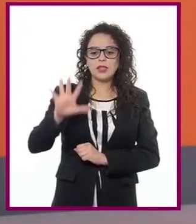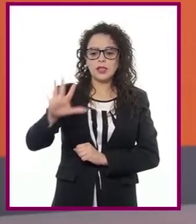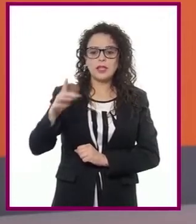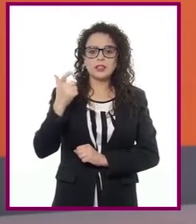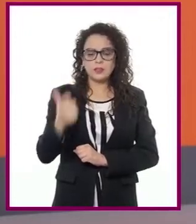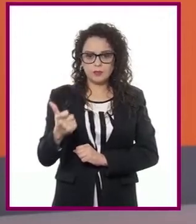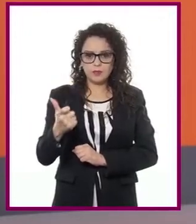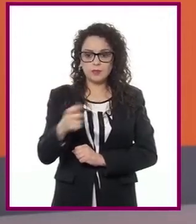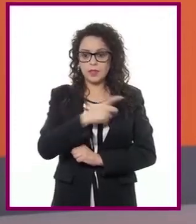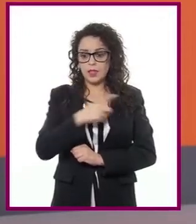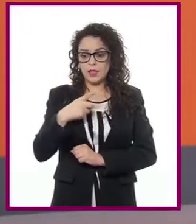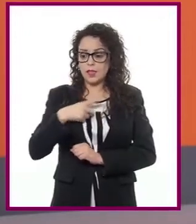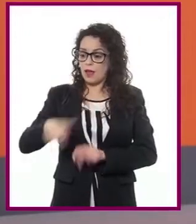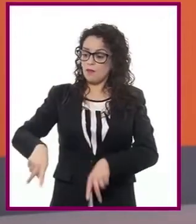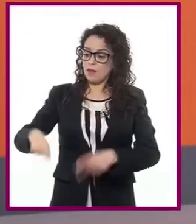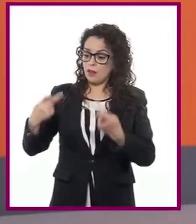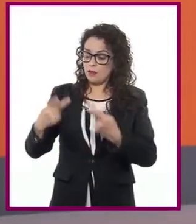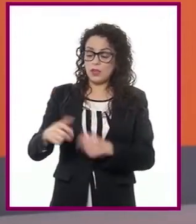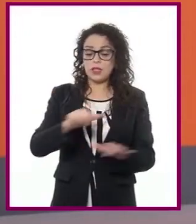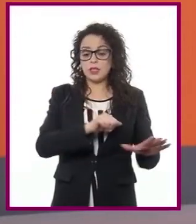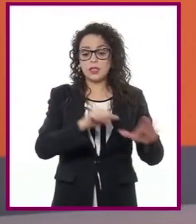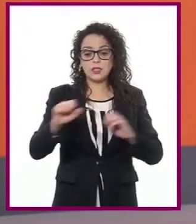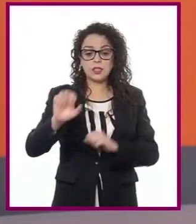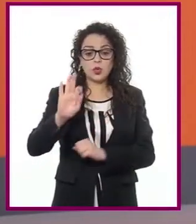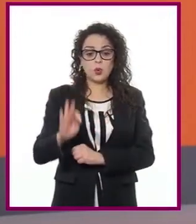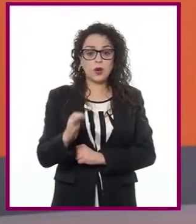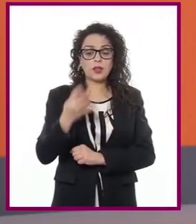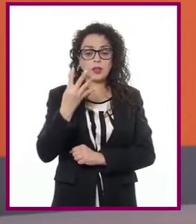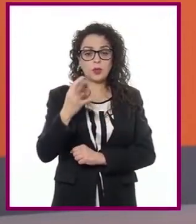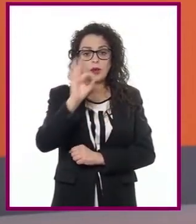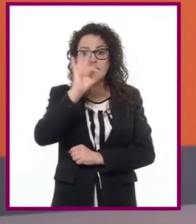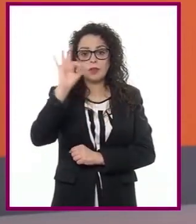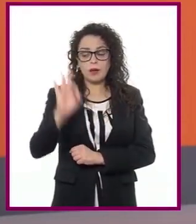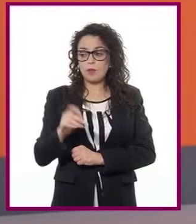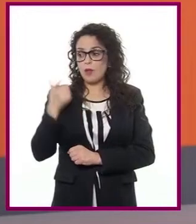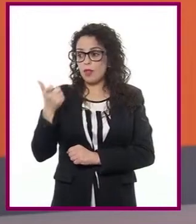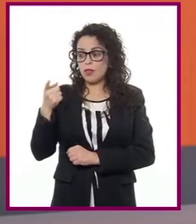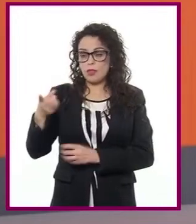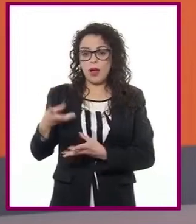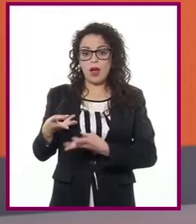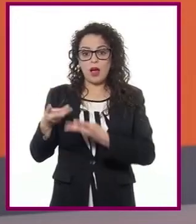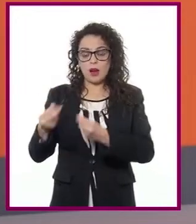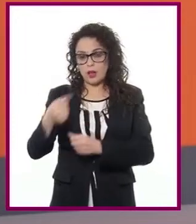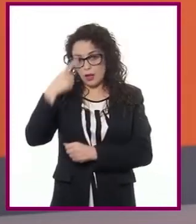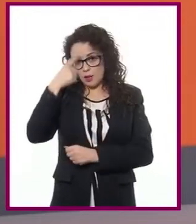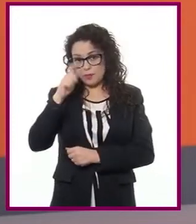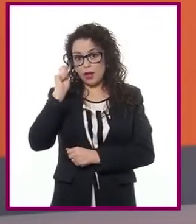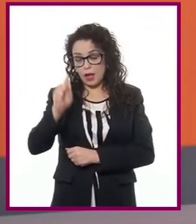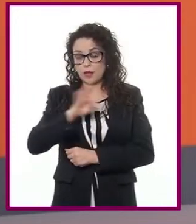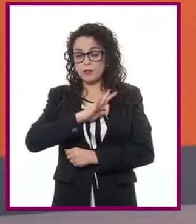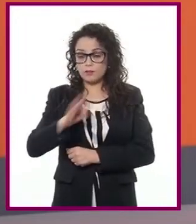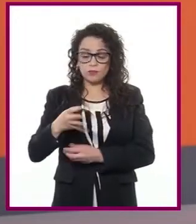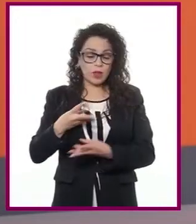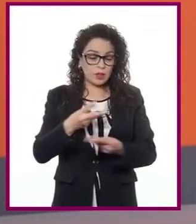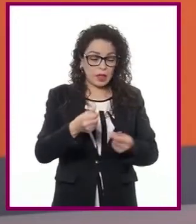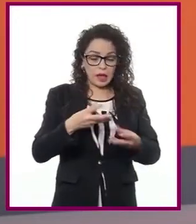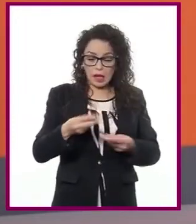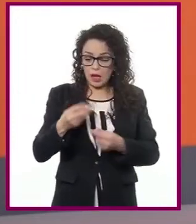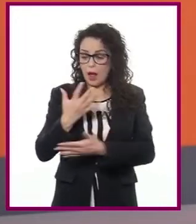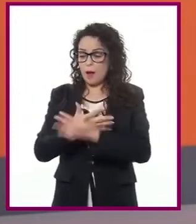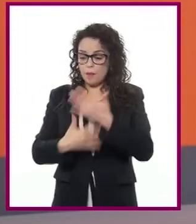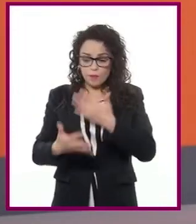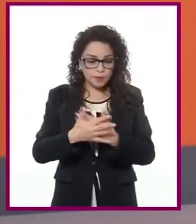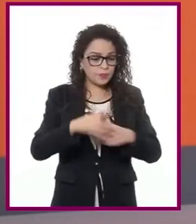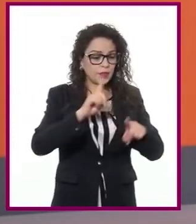se debe vender al 644% del costo de inversión para lograr solventar todos los gastos de